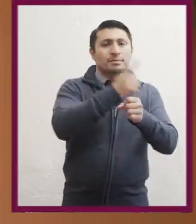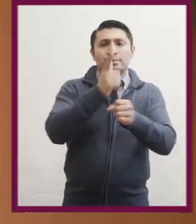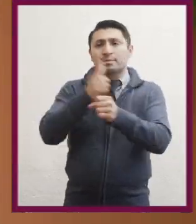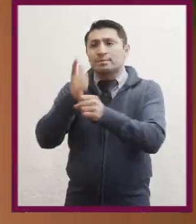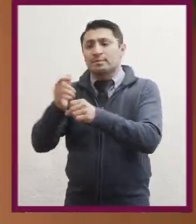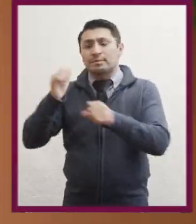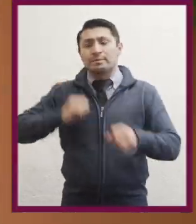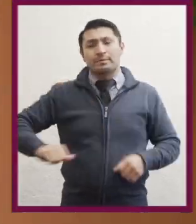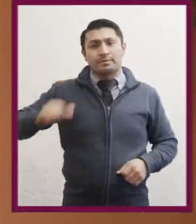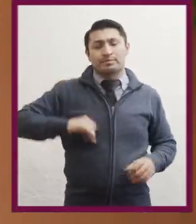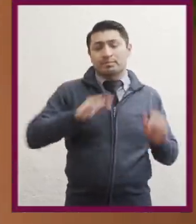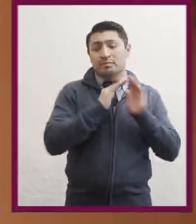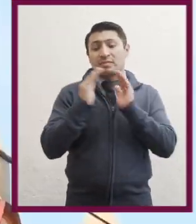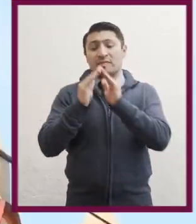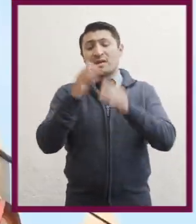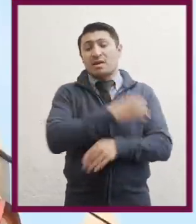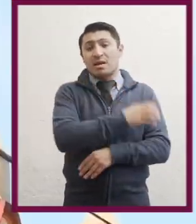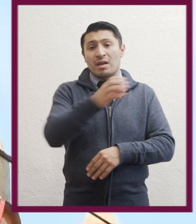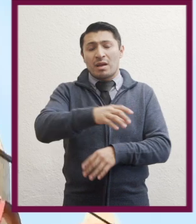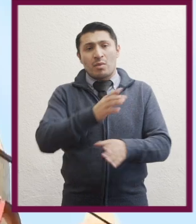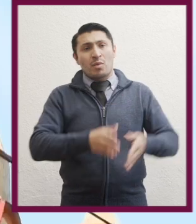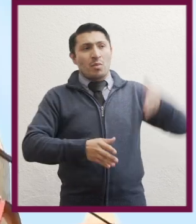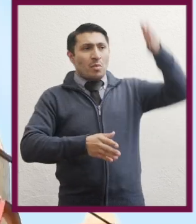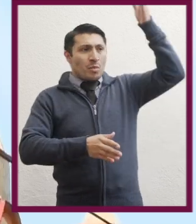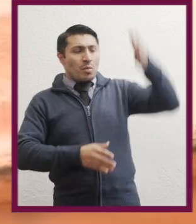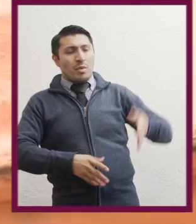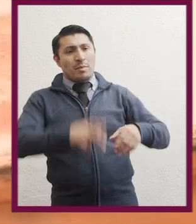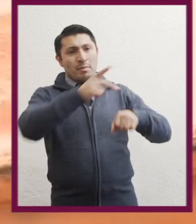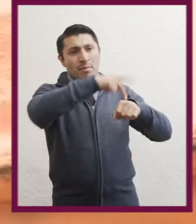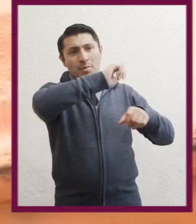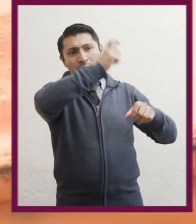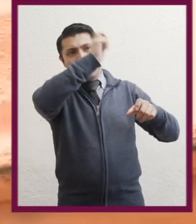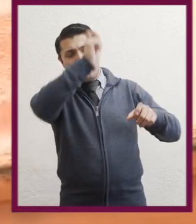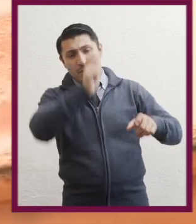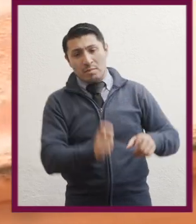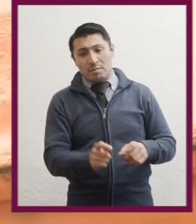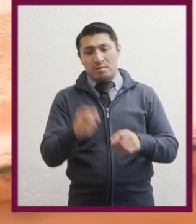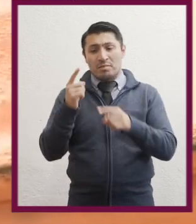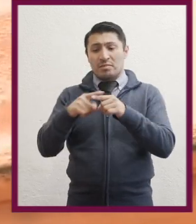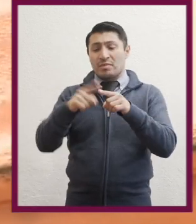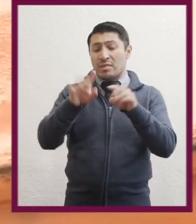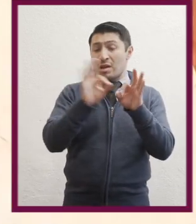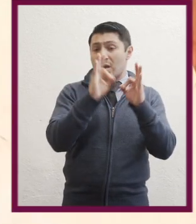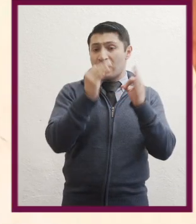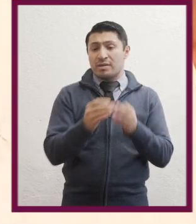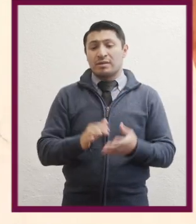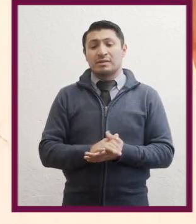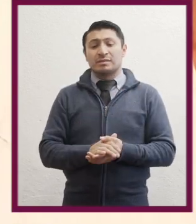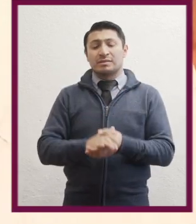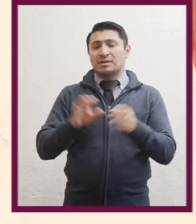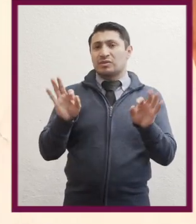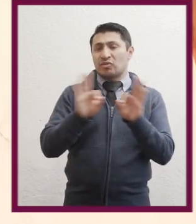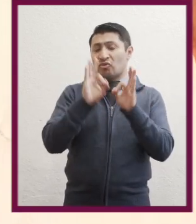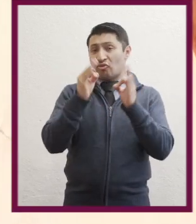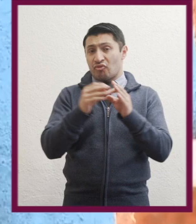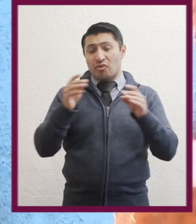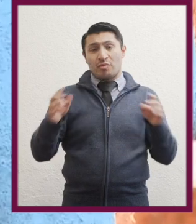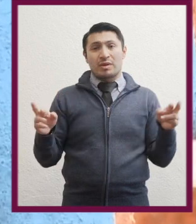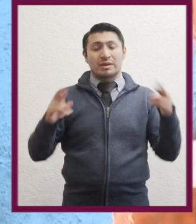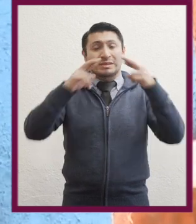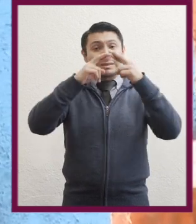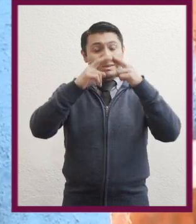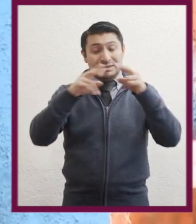encontrar antiguas residencias de campo con muros de piedra adornados de ajaracas, nichos y hornacinas con figuras